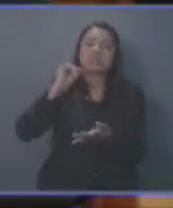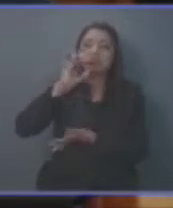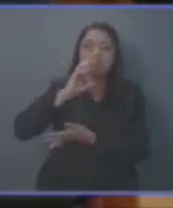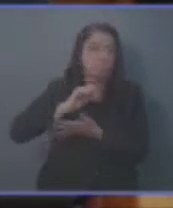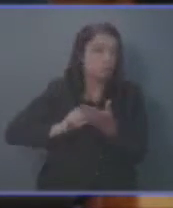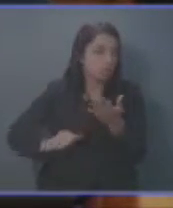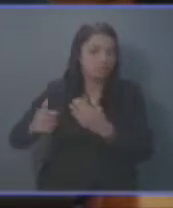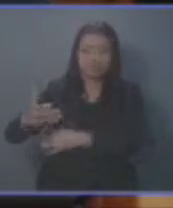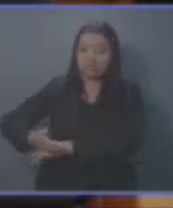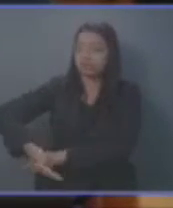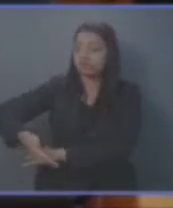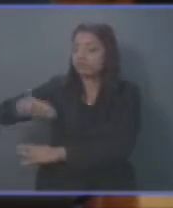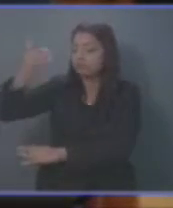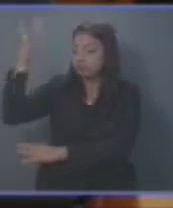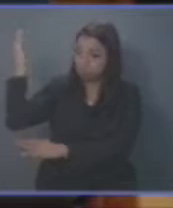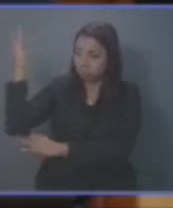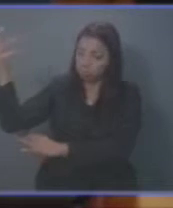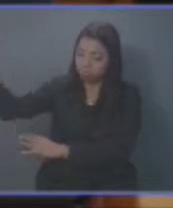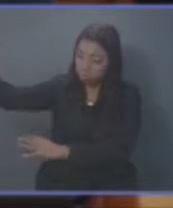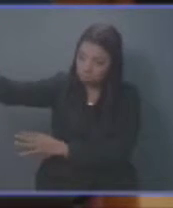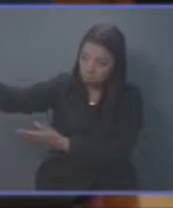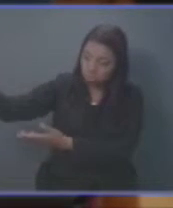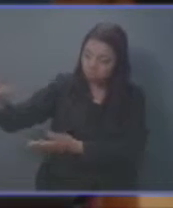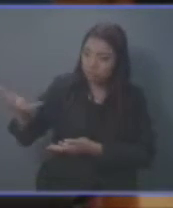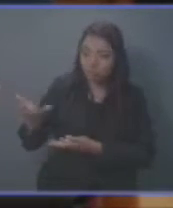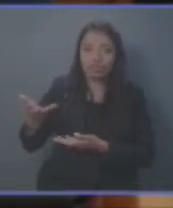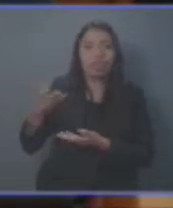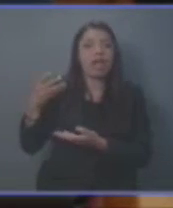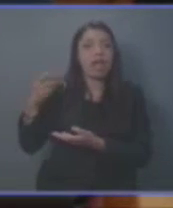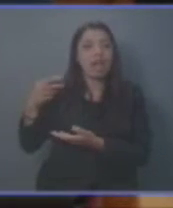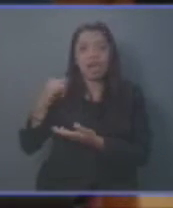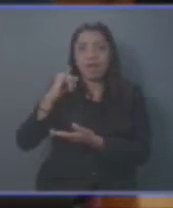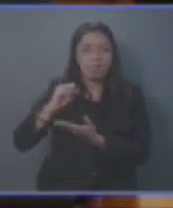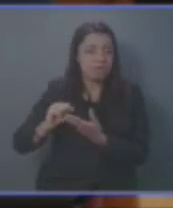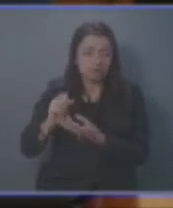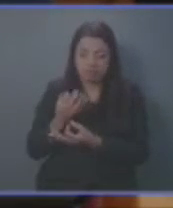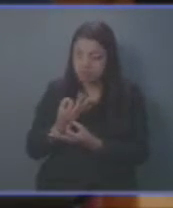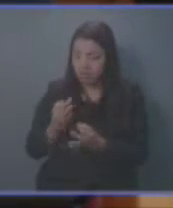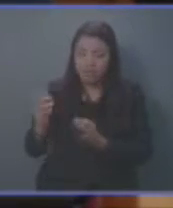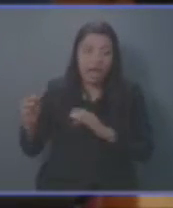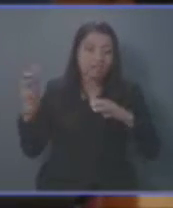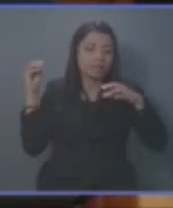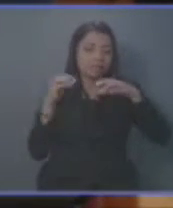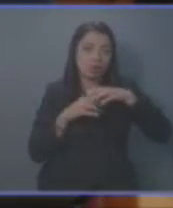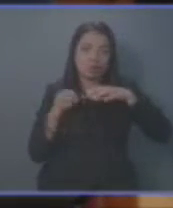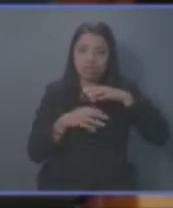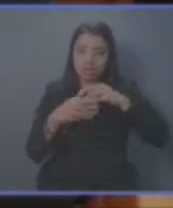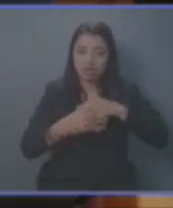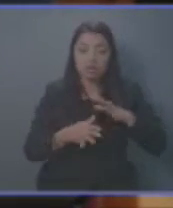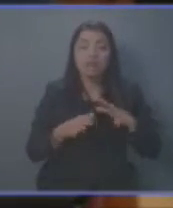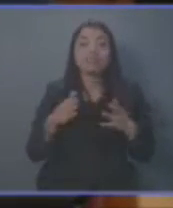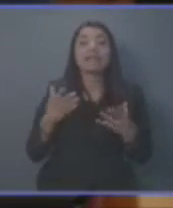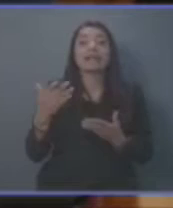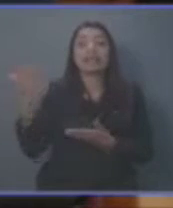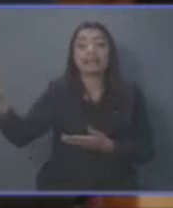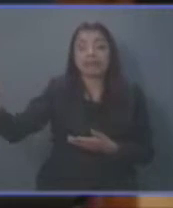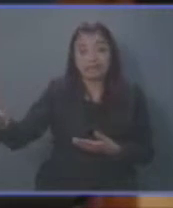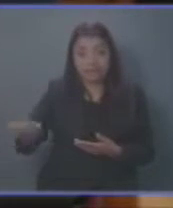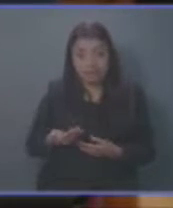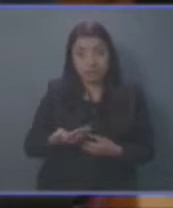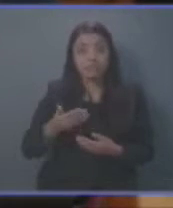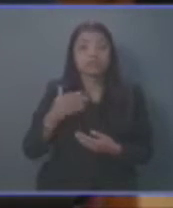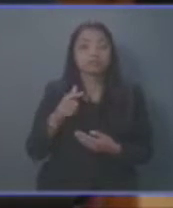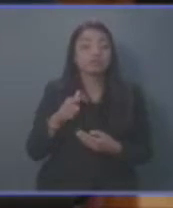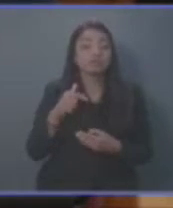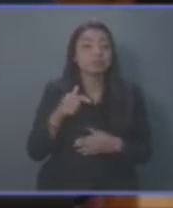incluyendo bodegaje, derechos arancelarios y la importación de DAI